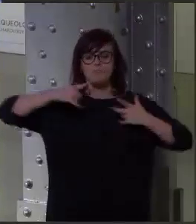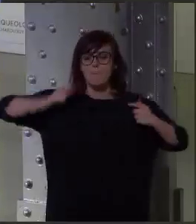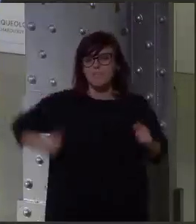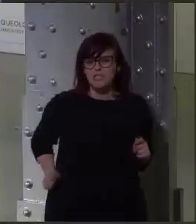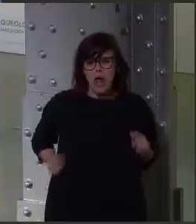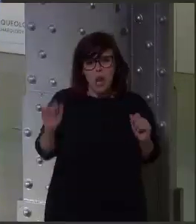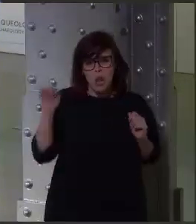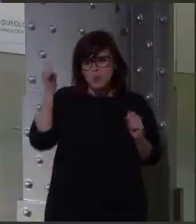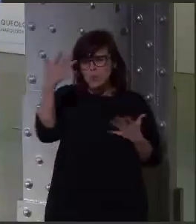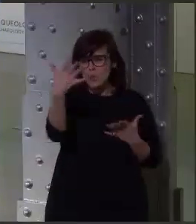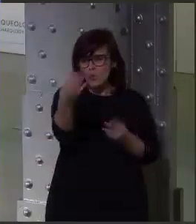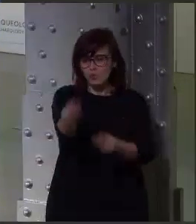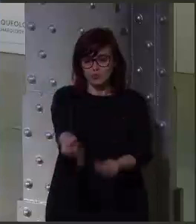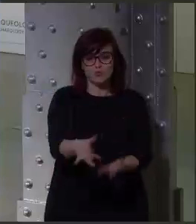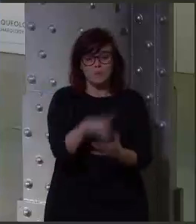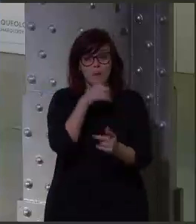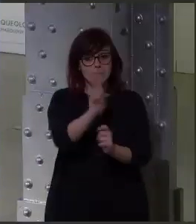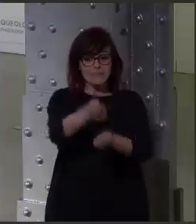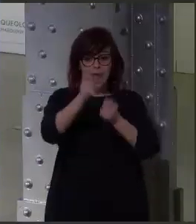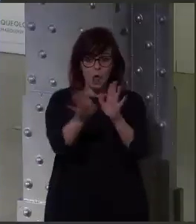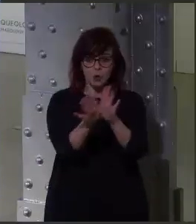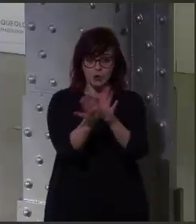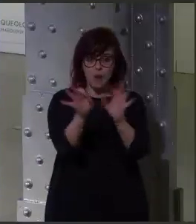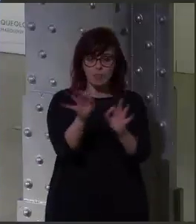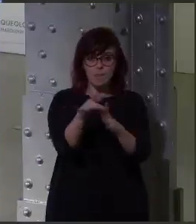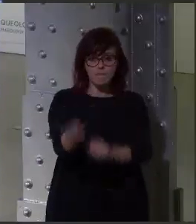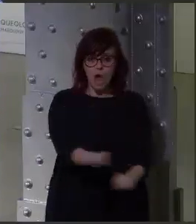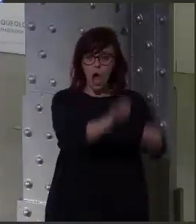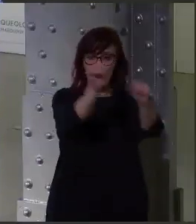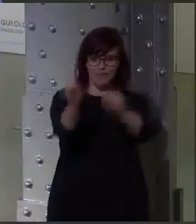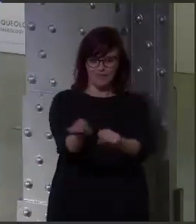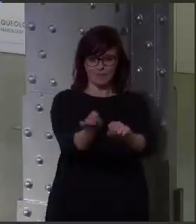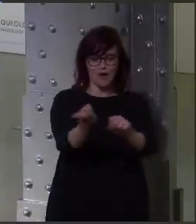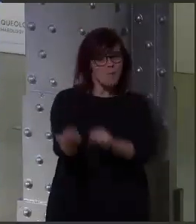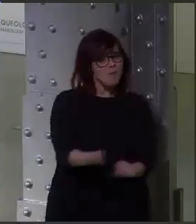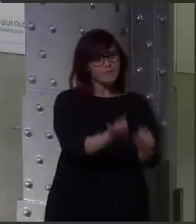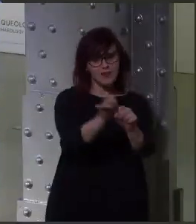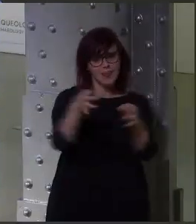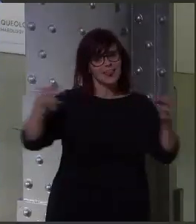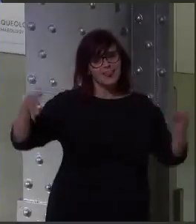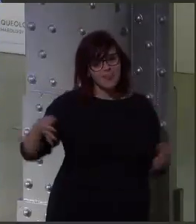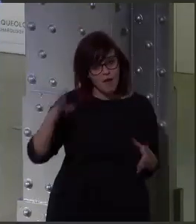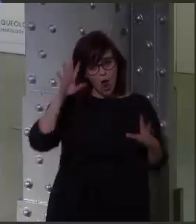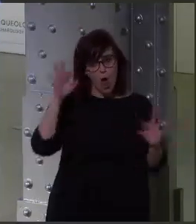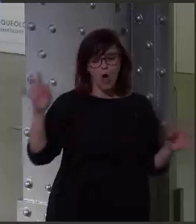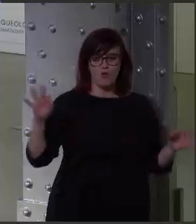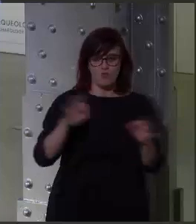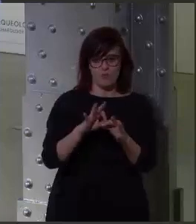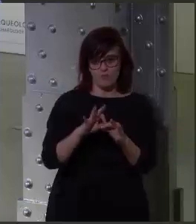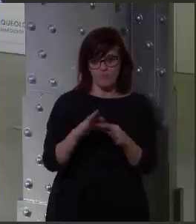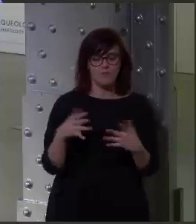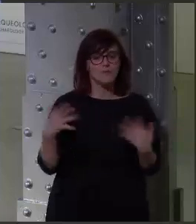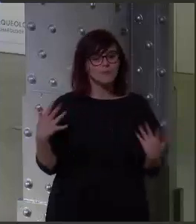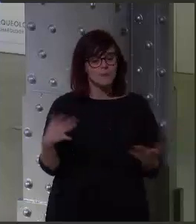tienen ya claro, y es que para seguir pescando hay que proteger, lo cual es bastante lógico.